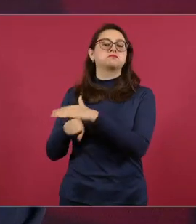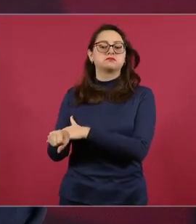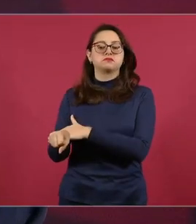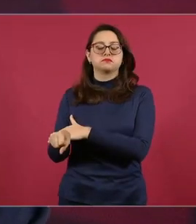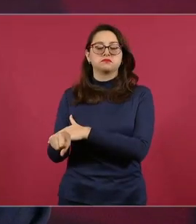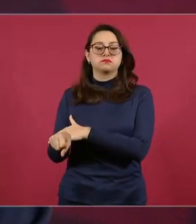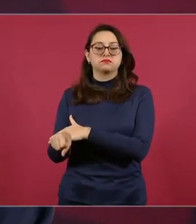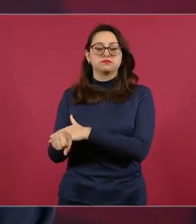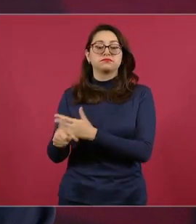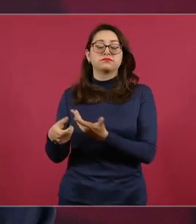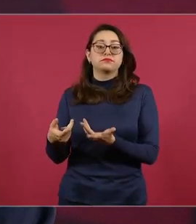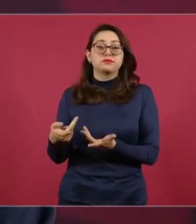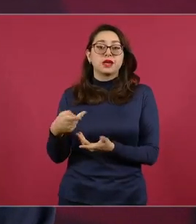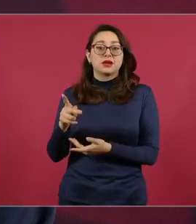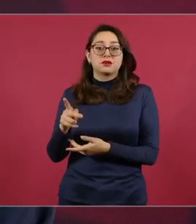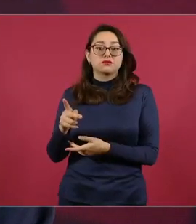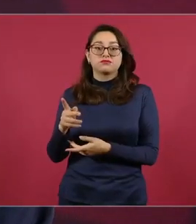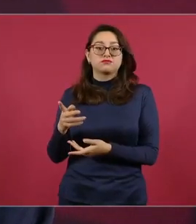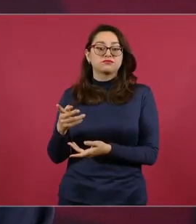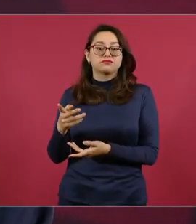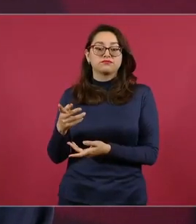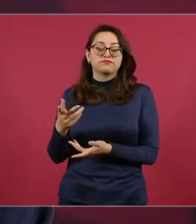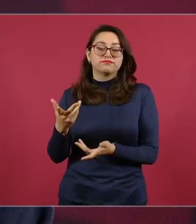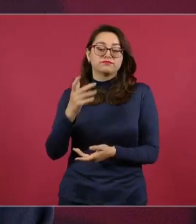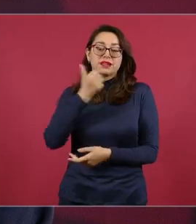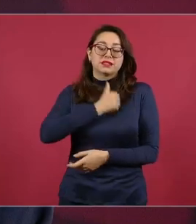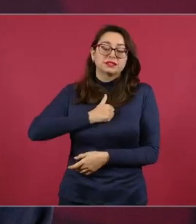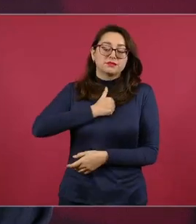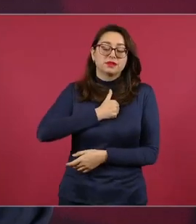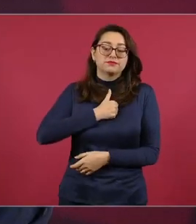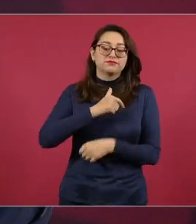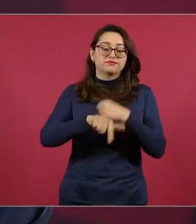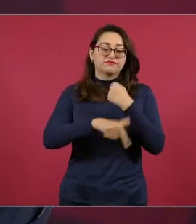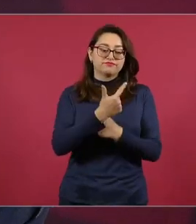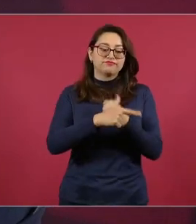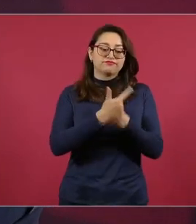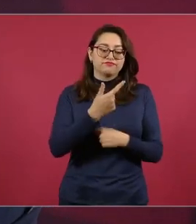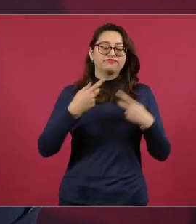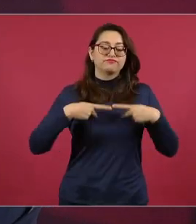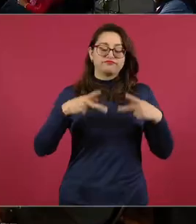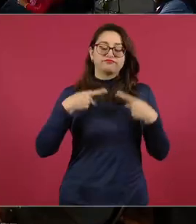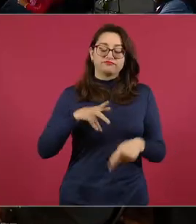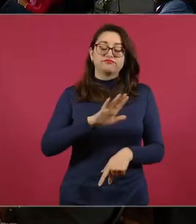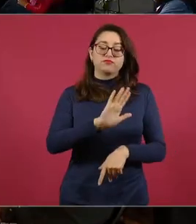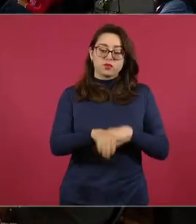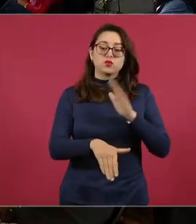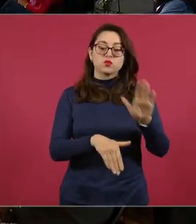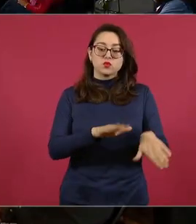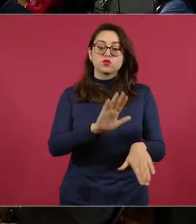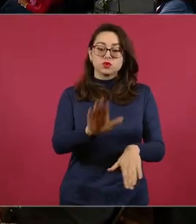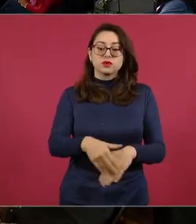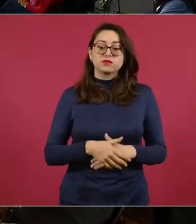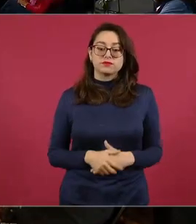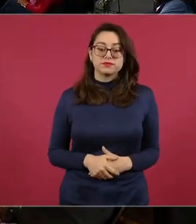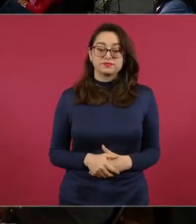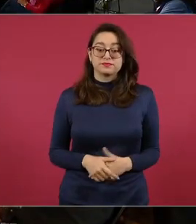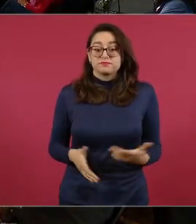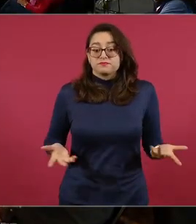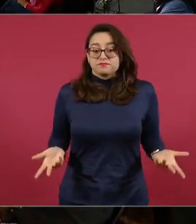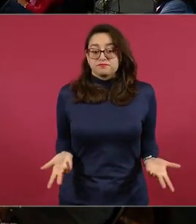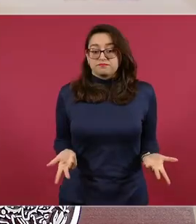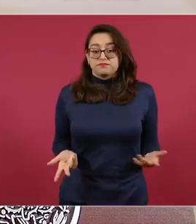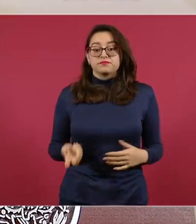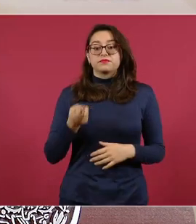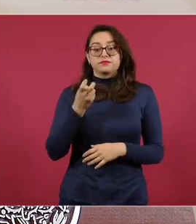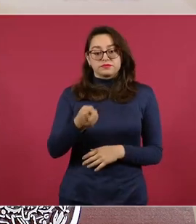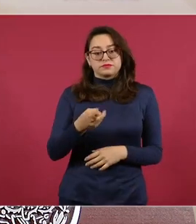Lamentablemente perdieron la vida 12 personas. Eso es lo que tenemos y se sigue la